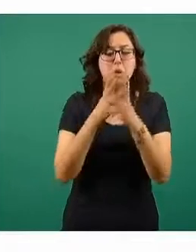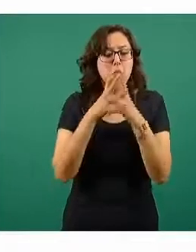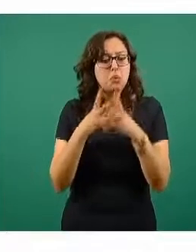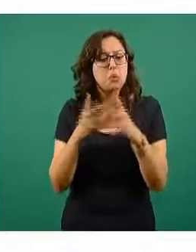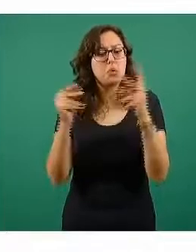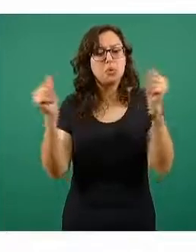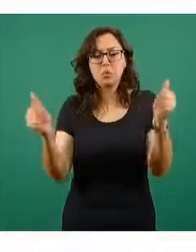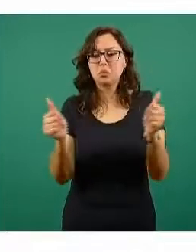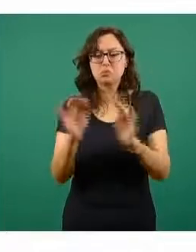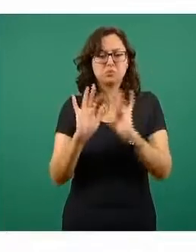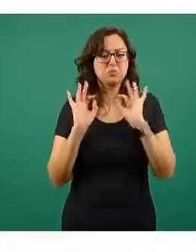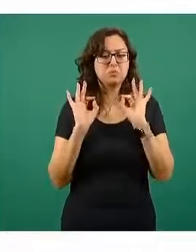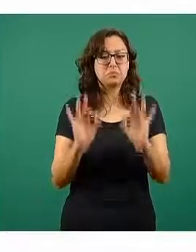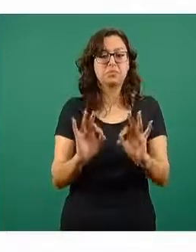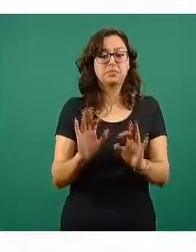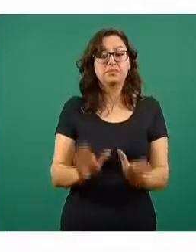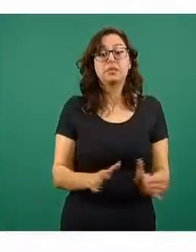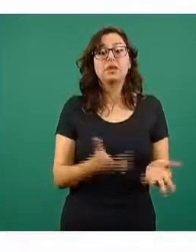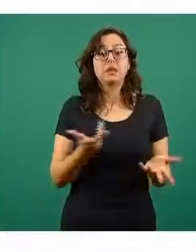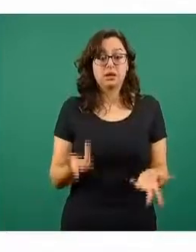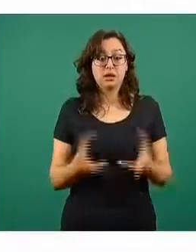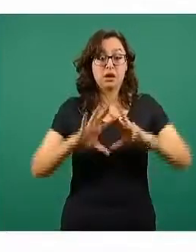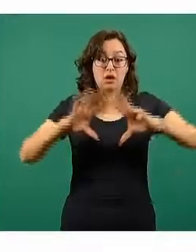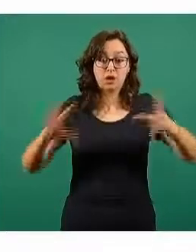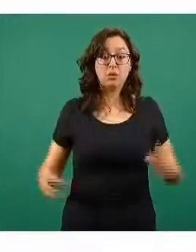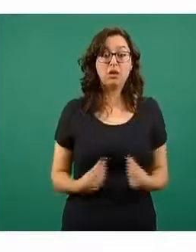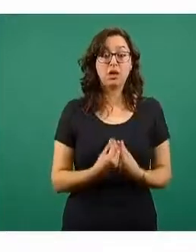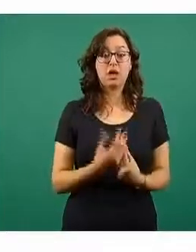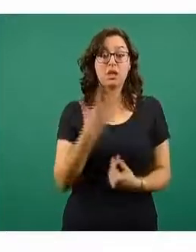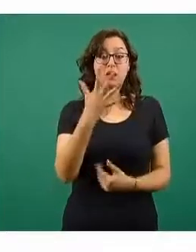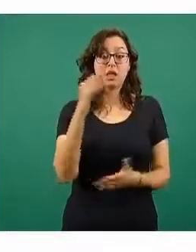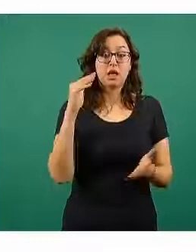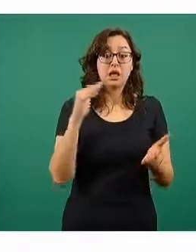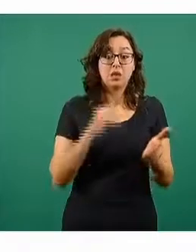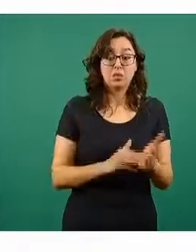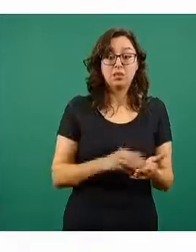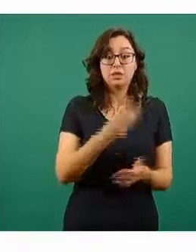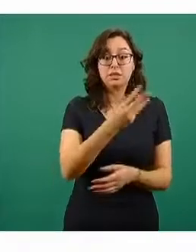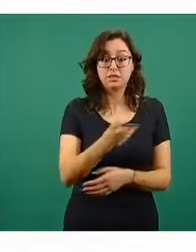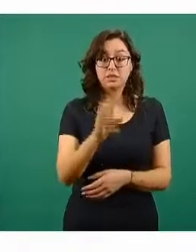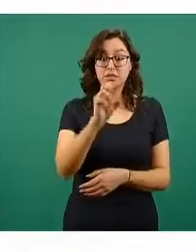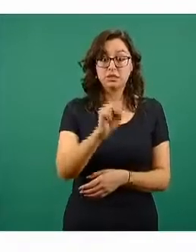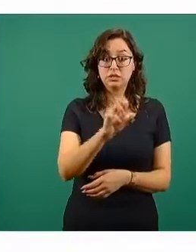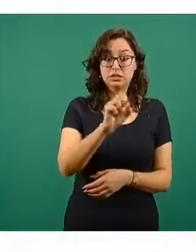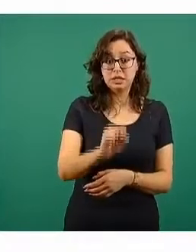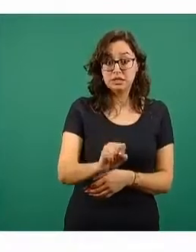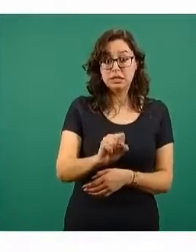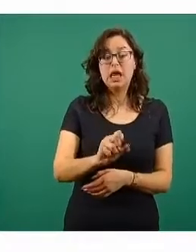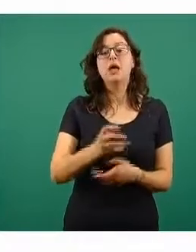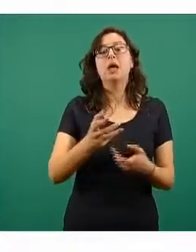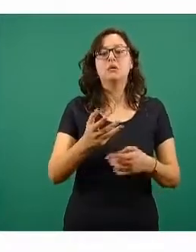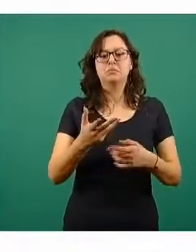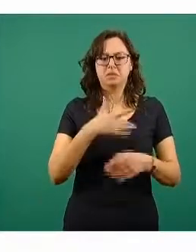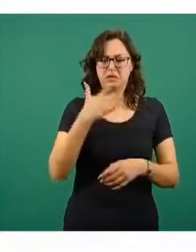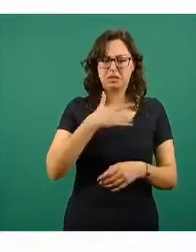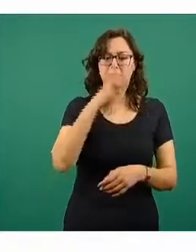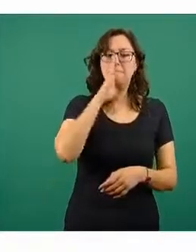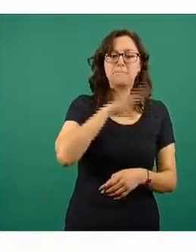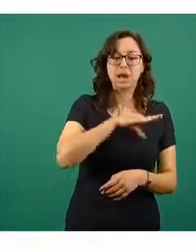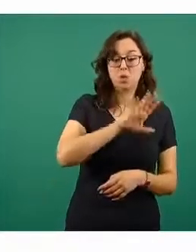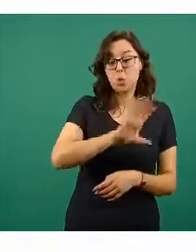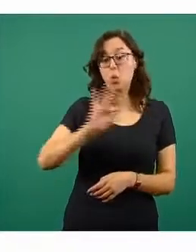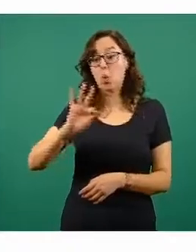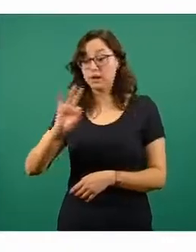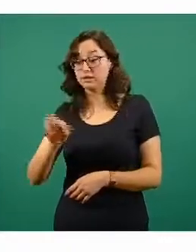alguna. Solamente 43 de estos 5.403 han sido eventos suficientemente graves y han permanecido